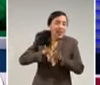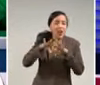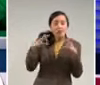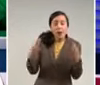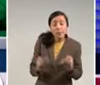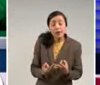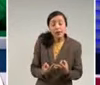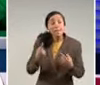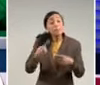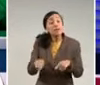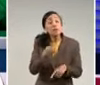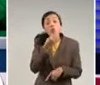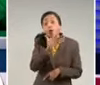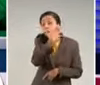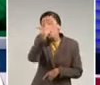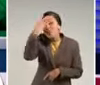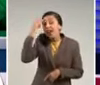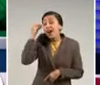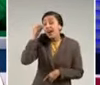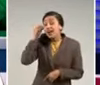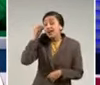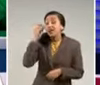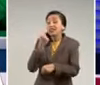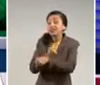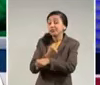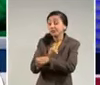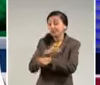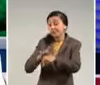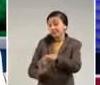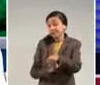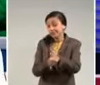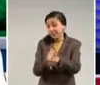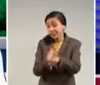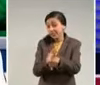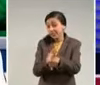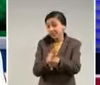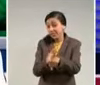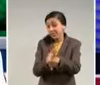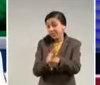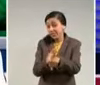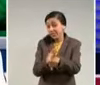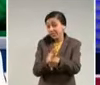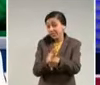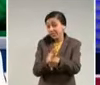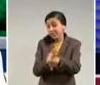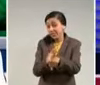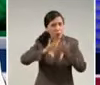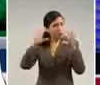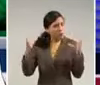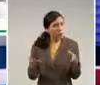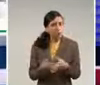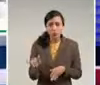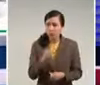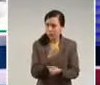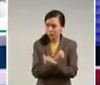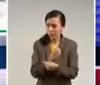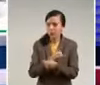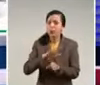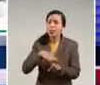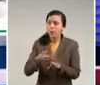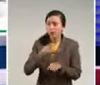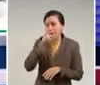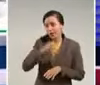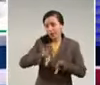que todavía tenemos el riesgo presente en nuestro país, como lo tiene el mundo, que lo vemos a ver más adelante. A nivel